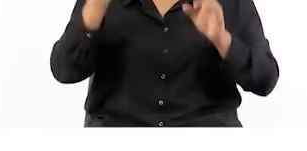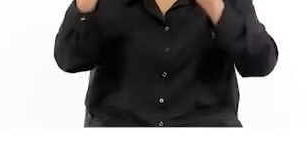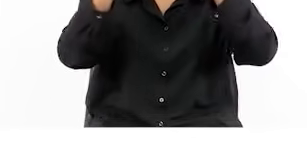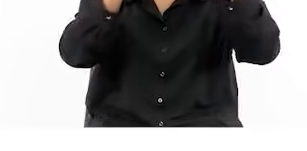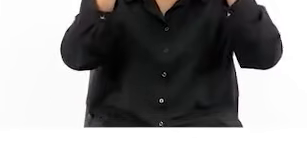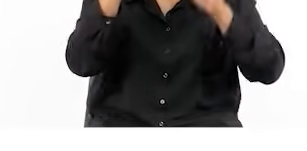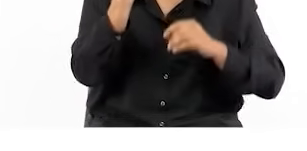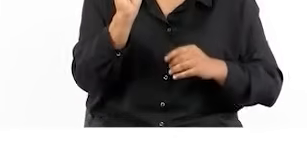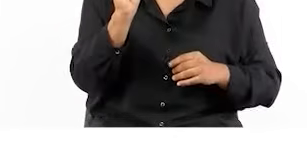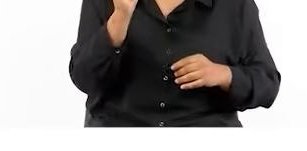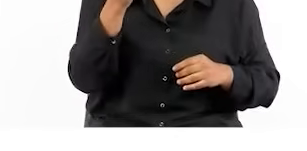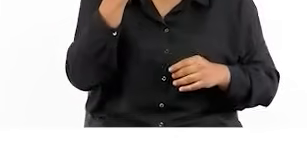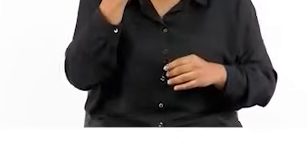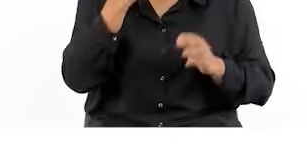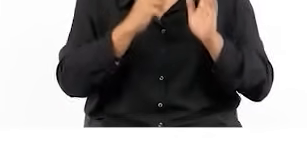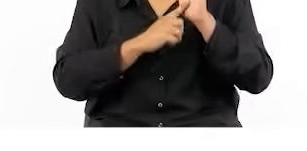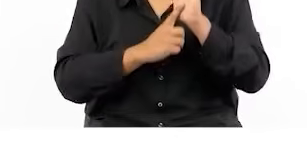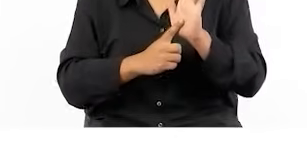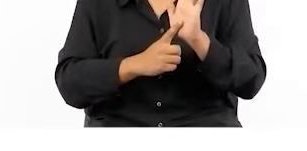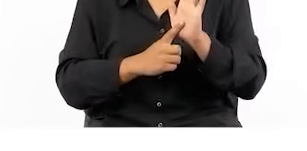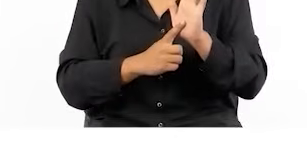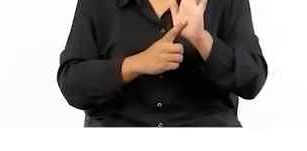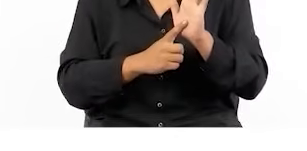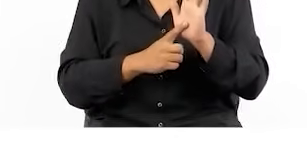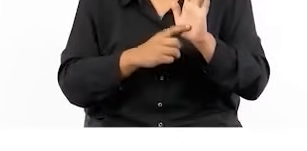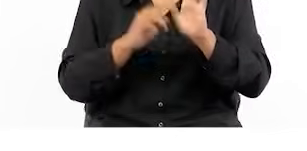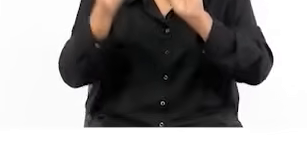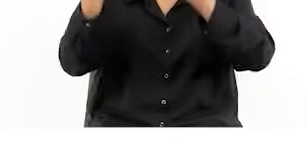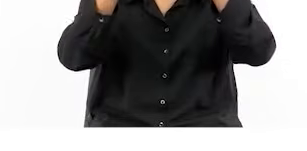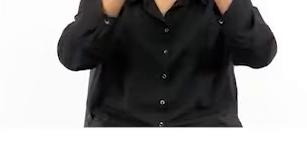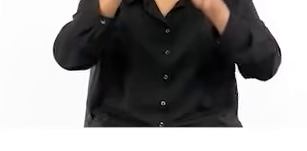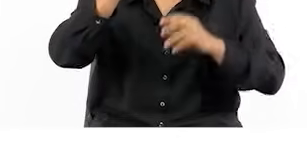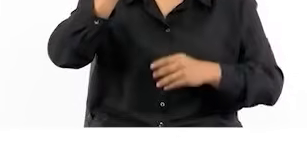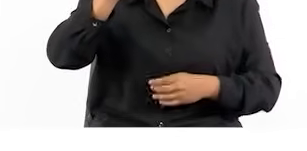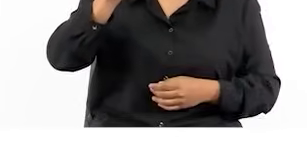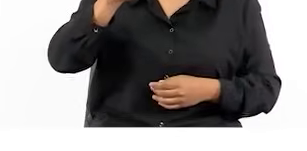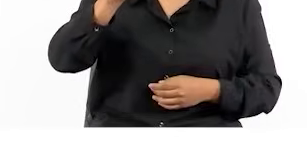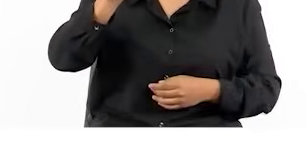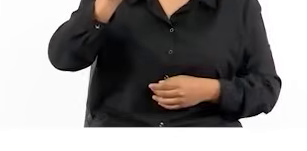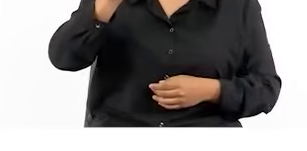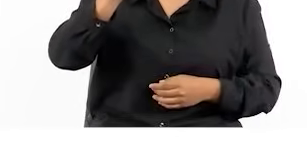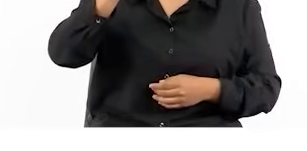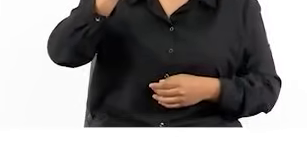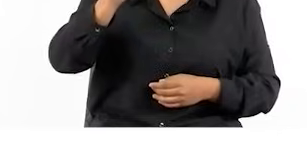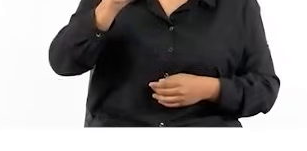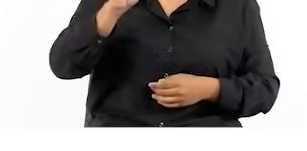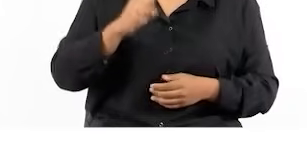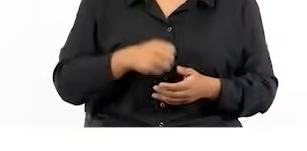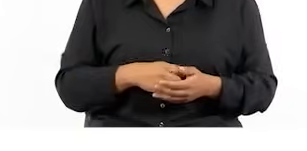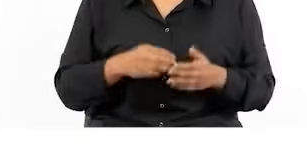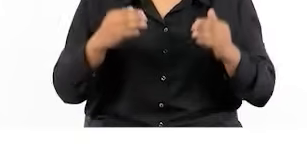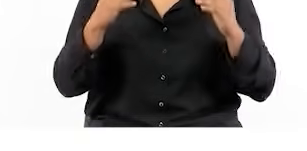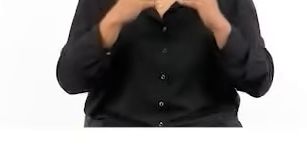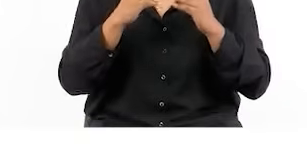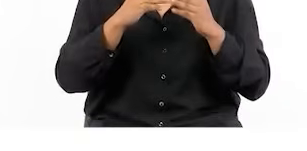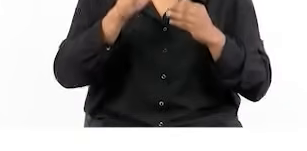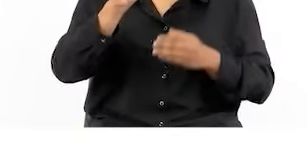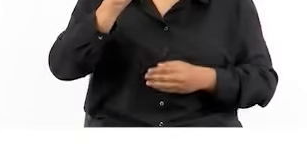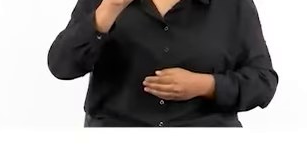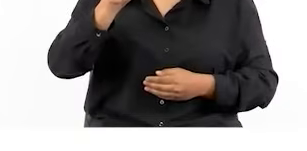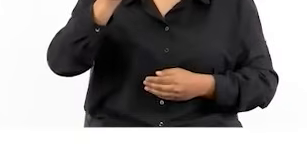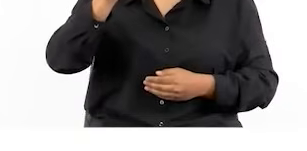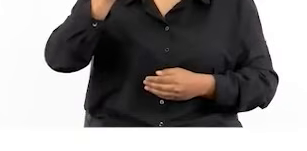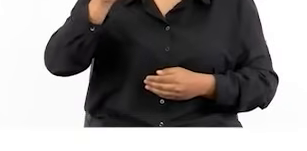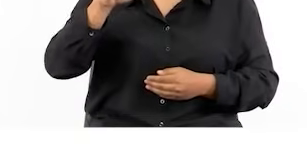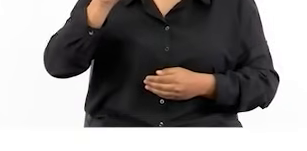Sirio B. Podemos observar una animación de una estrella de neutrones y también el caso